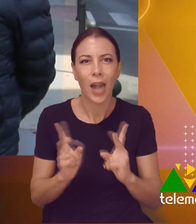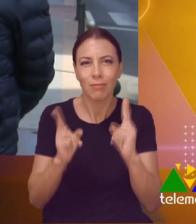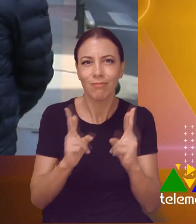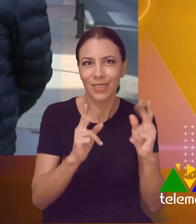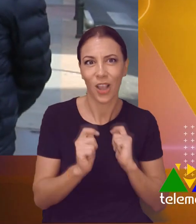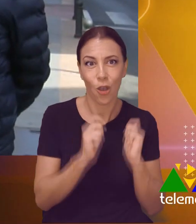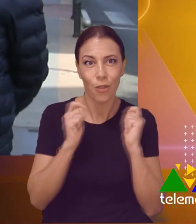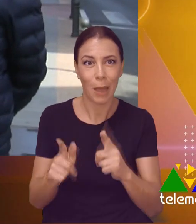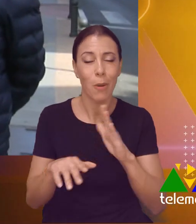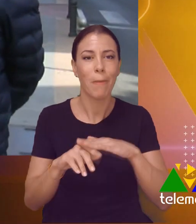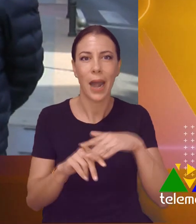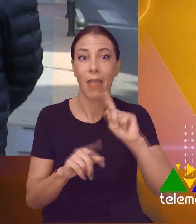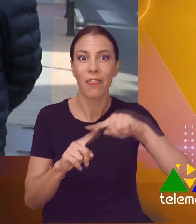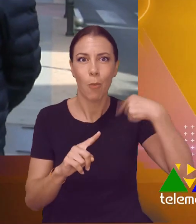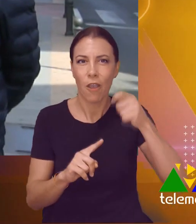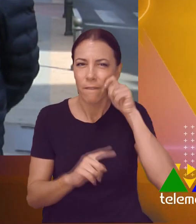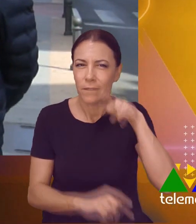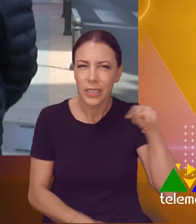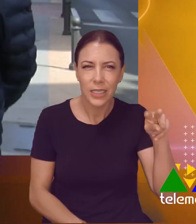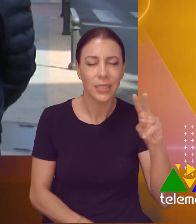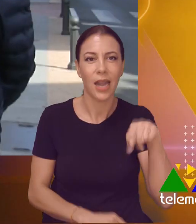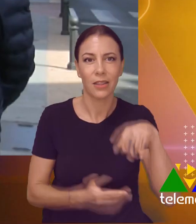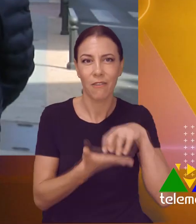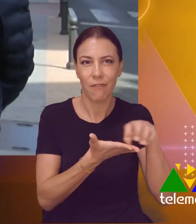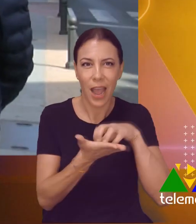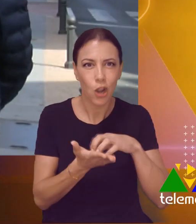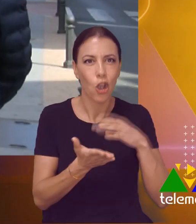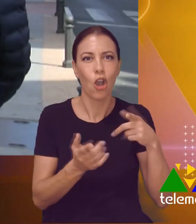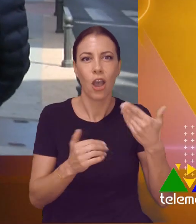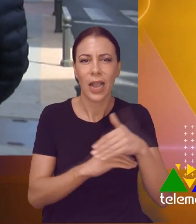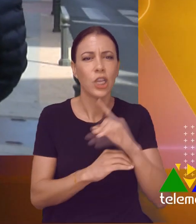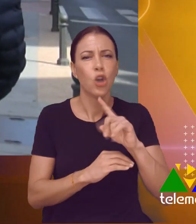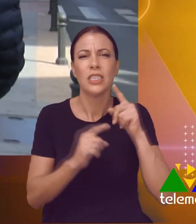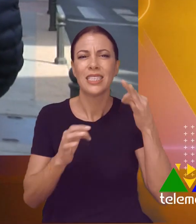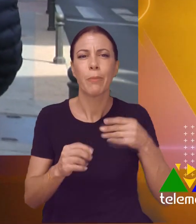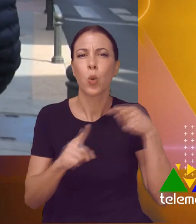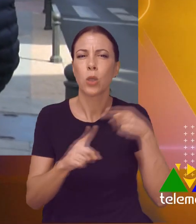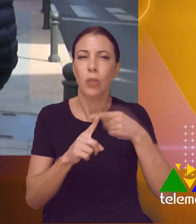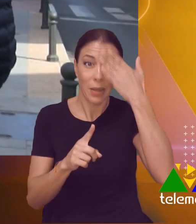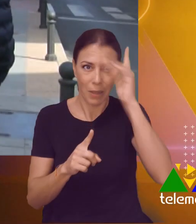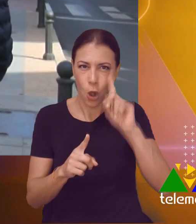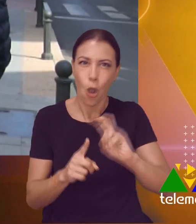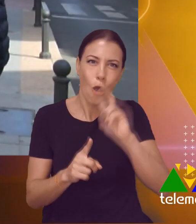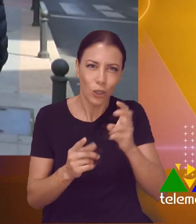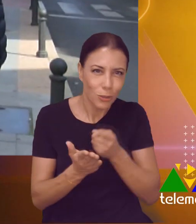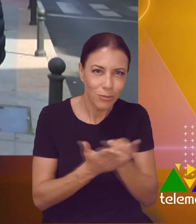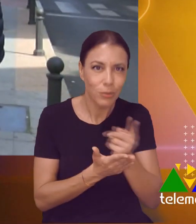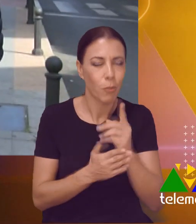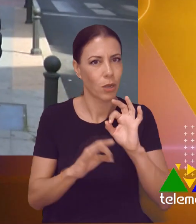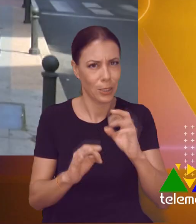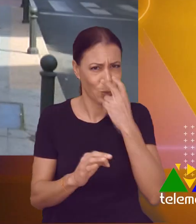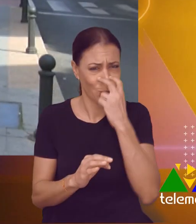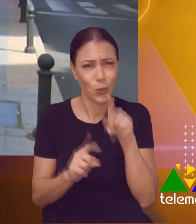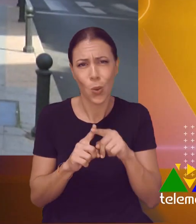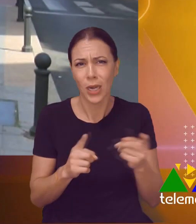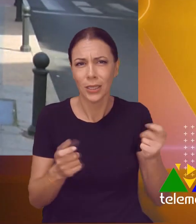barrios, meterse por las calles más estrechas, no utilizar siempre las principales, y de camino imprégnense también de ese Motril, de ese sabor, como